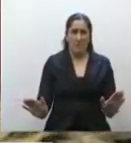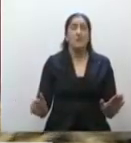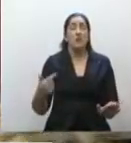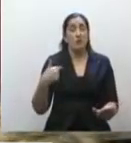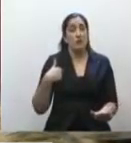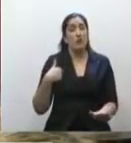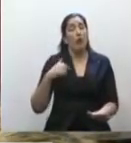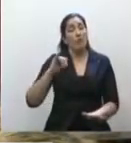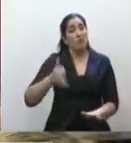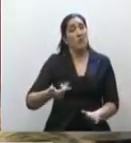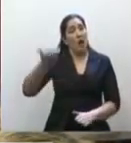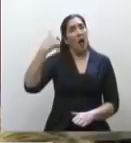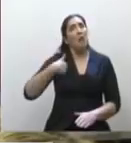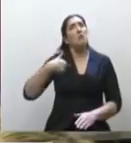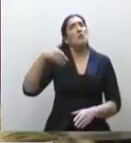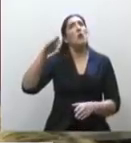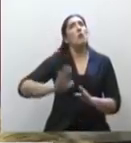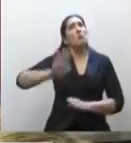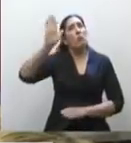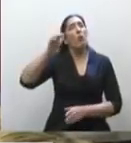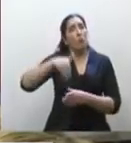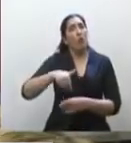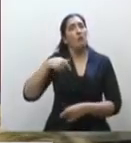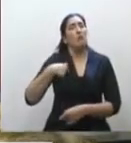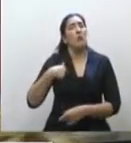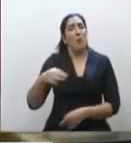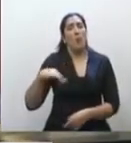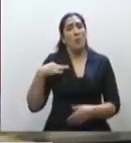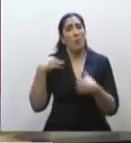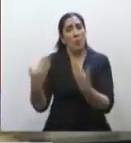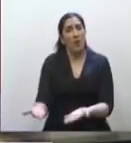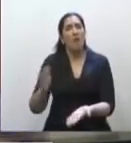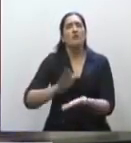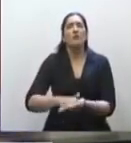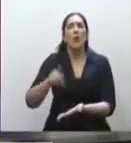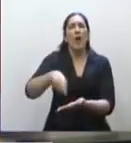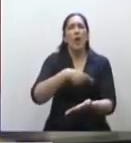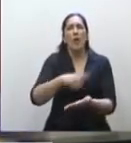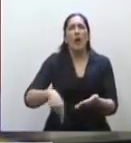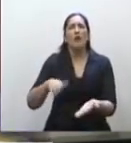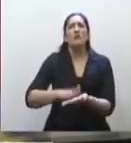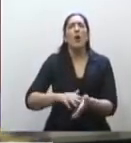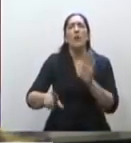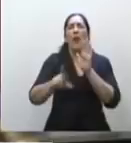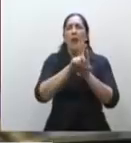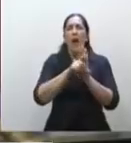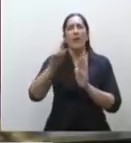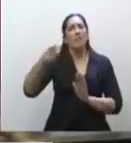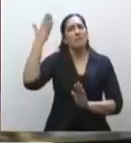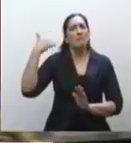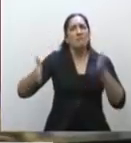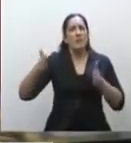Voté por la vida cuando en estas mismas bancas votamos la nulidad de las leyes de obediencia de vida y punto final.